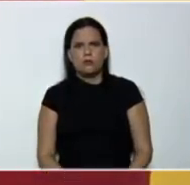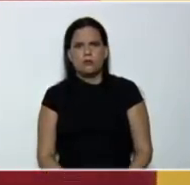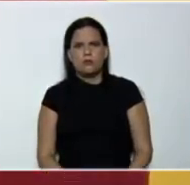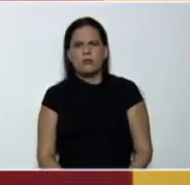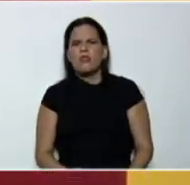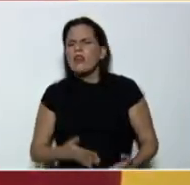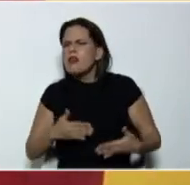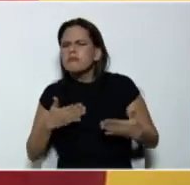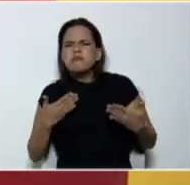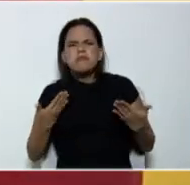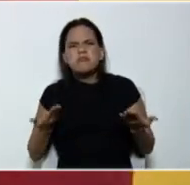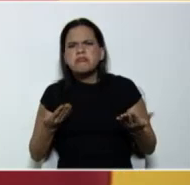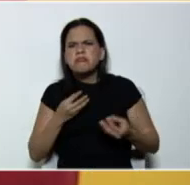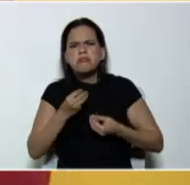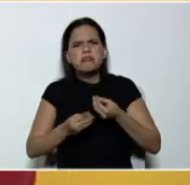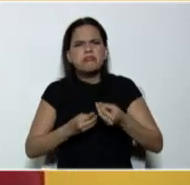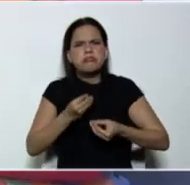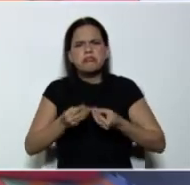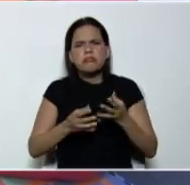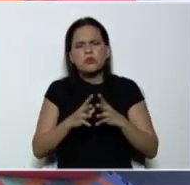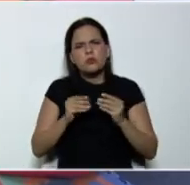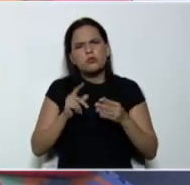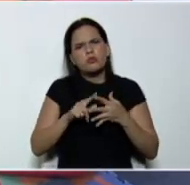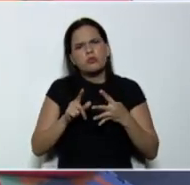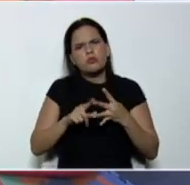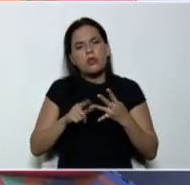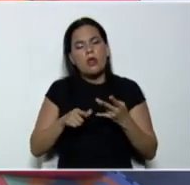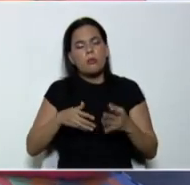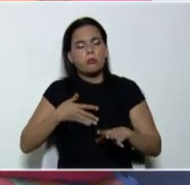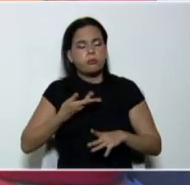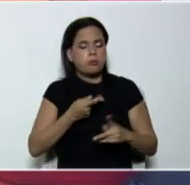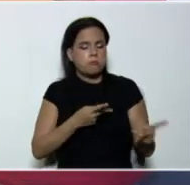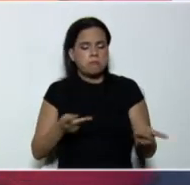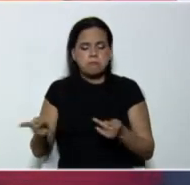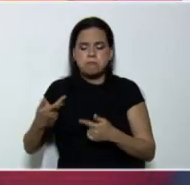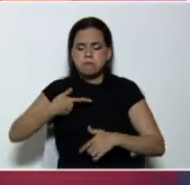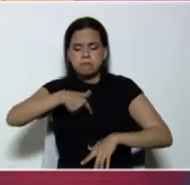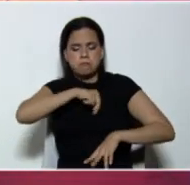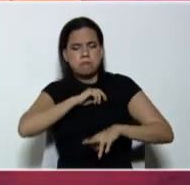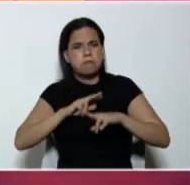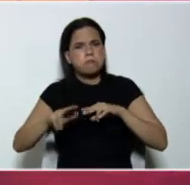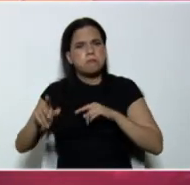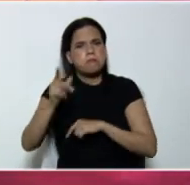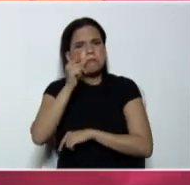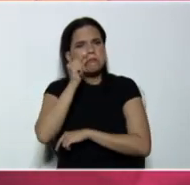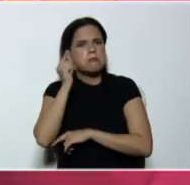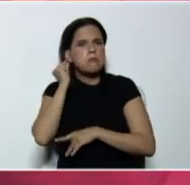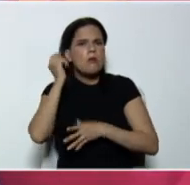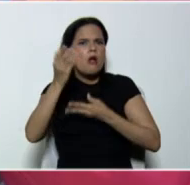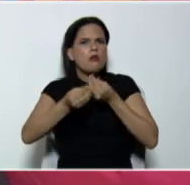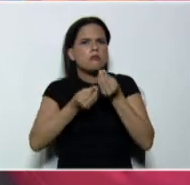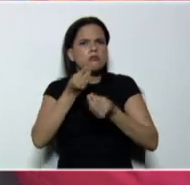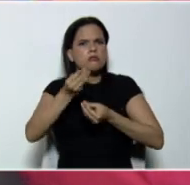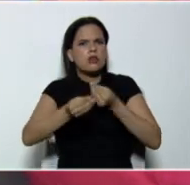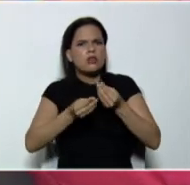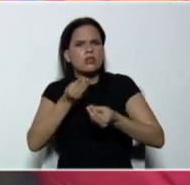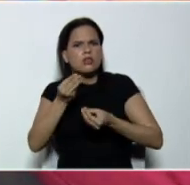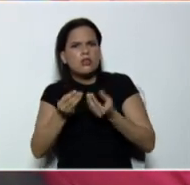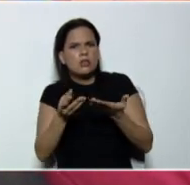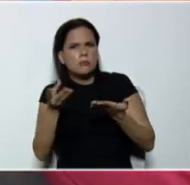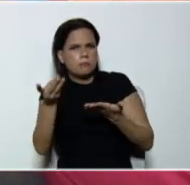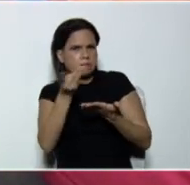¿Qué vamos a hacer con estos elementos? Podemos invitar a nuestras niñas y niños a elaborar